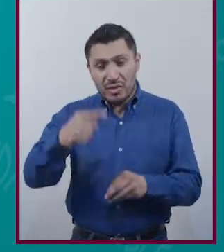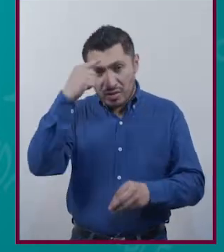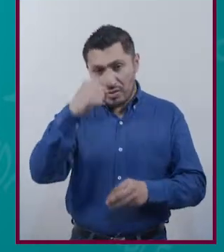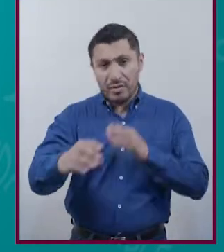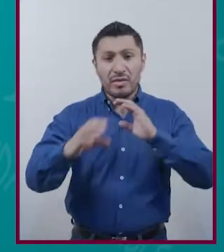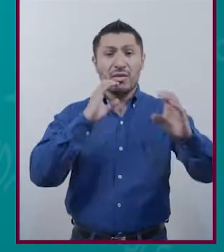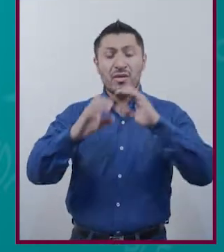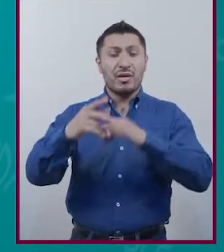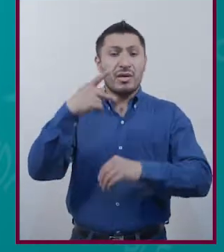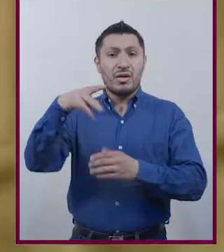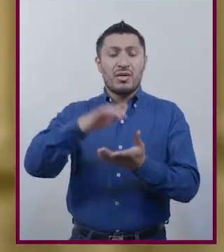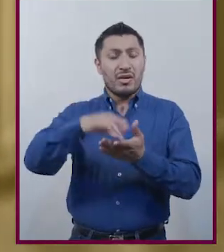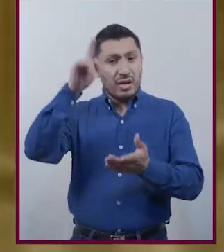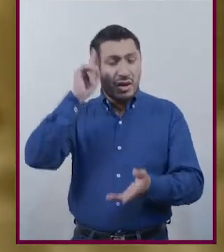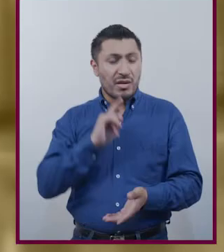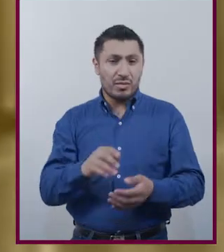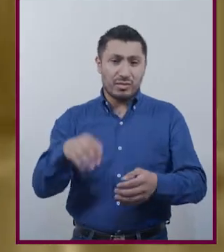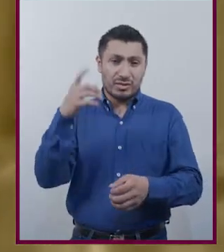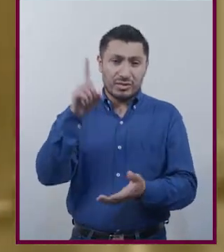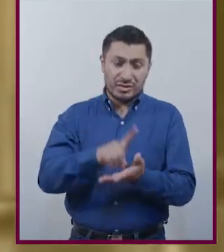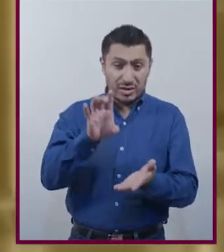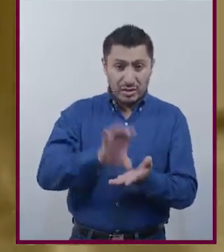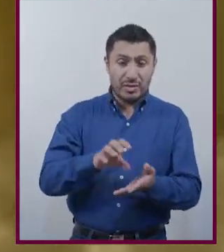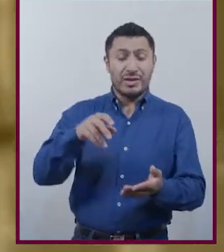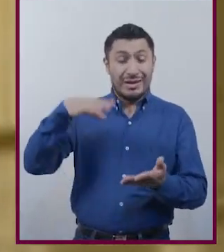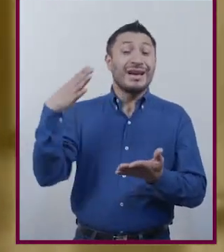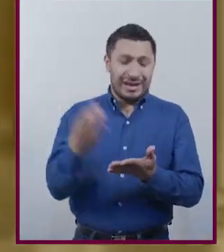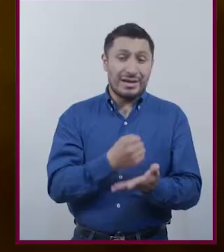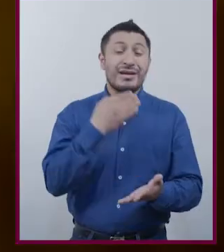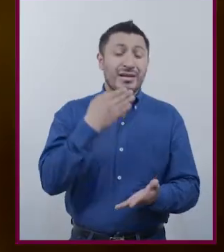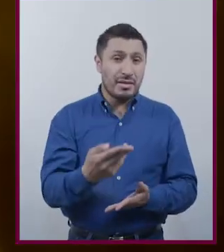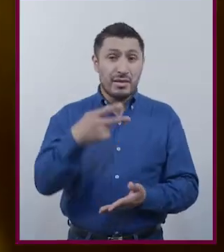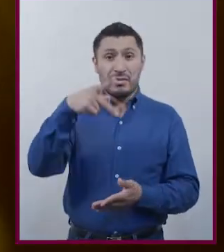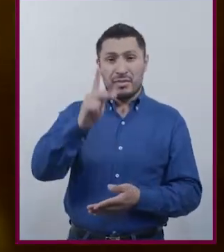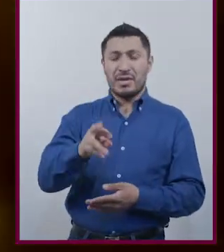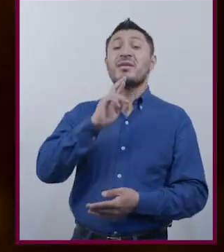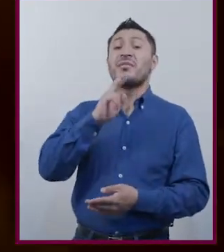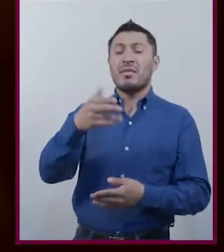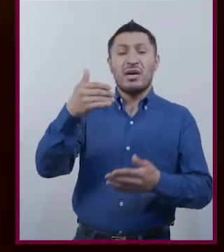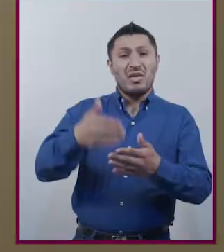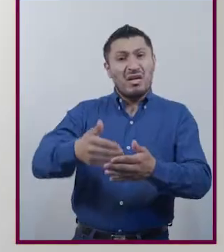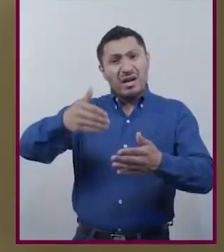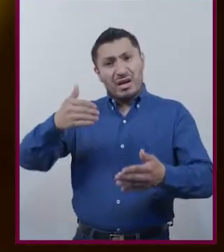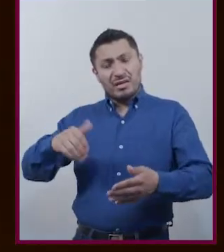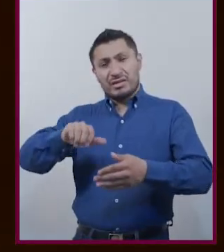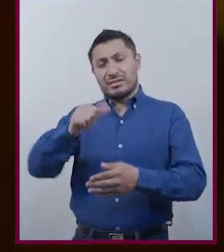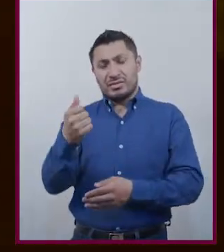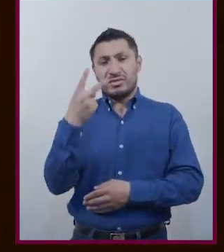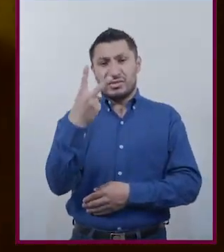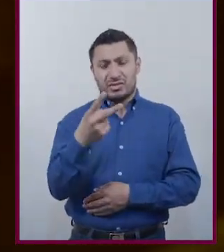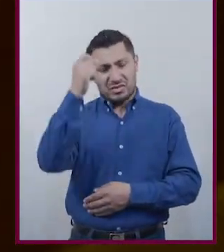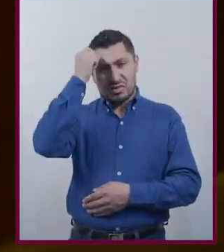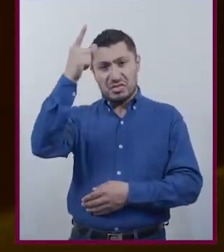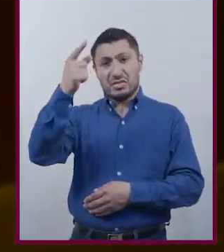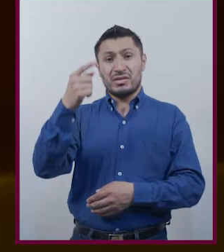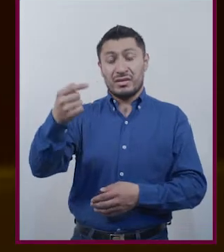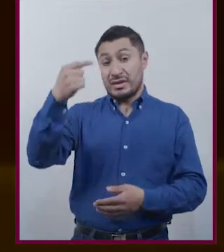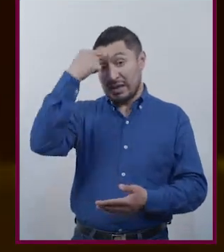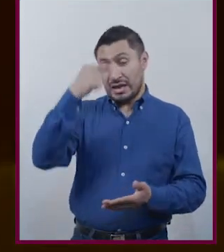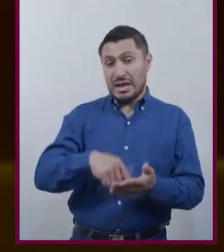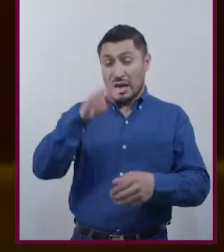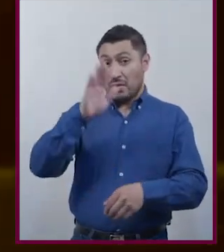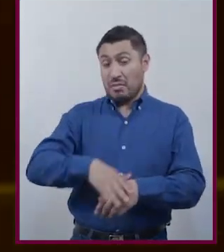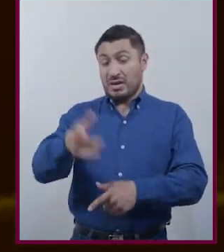su esposa reumática. Y aunque lo logró, Meucci prefirió patentar antes otros 2 inventos que consideró más